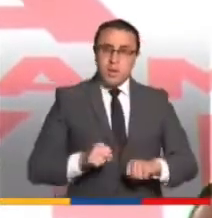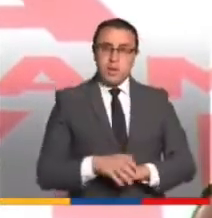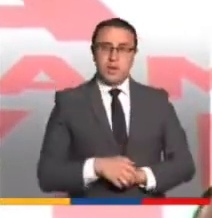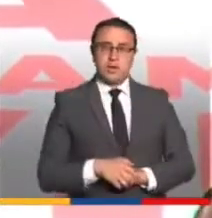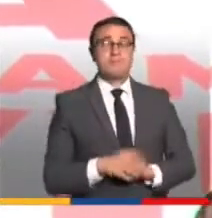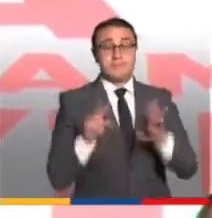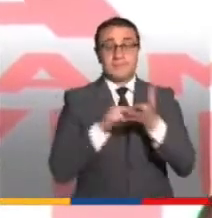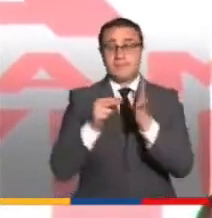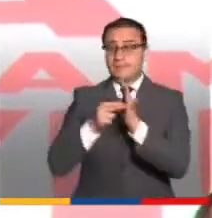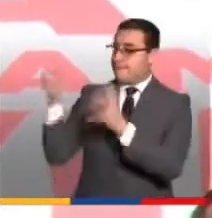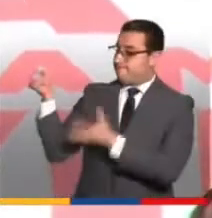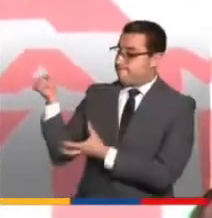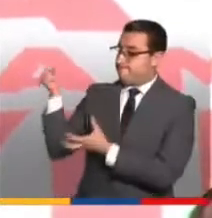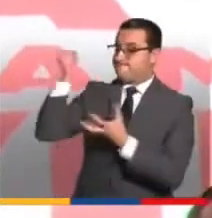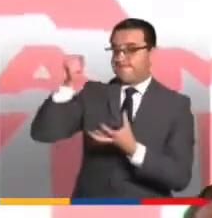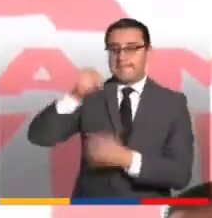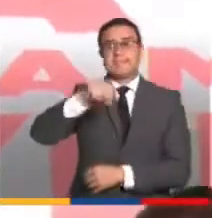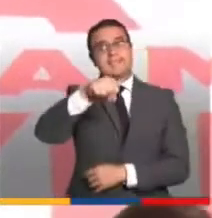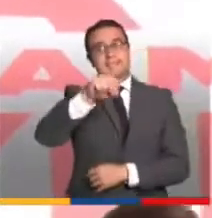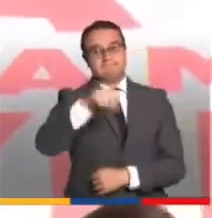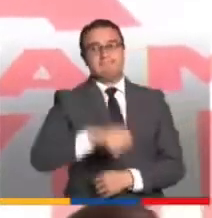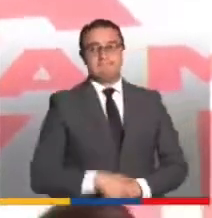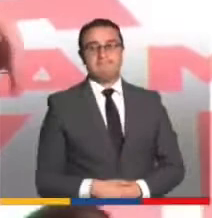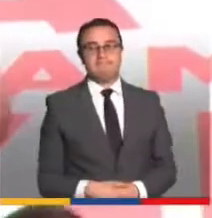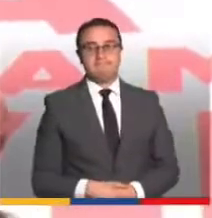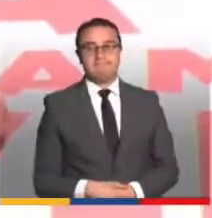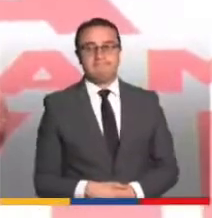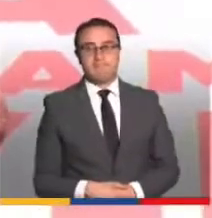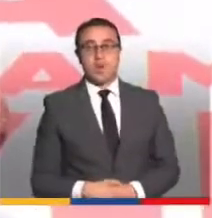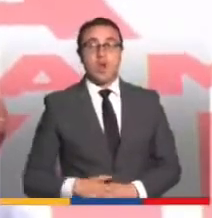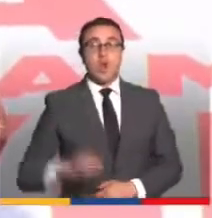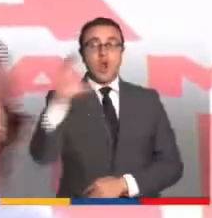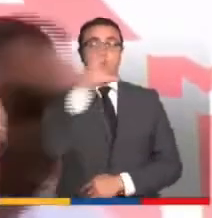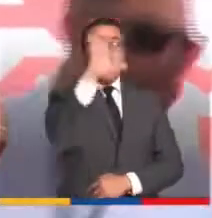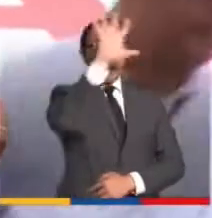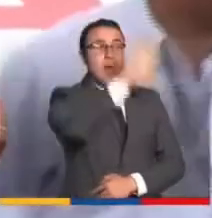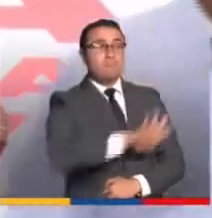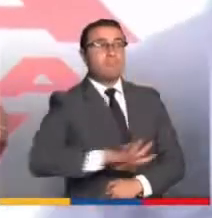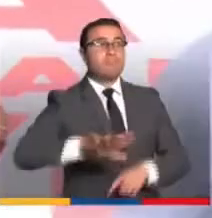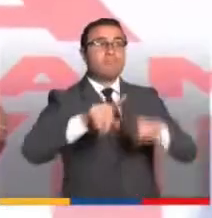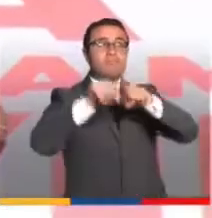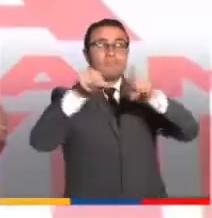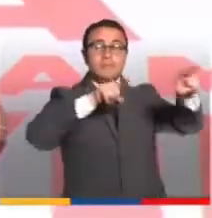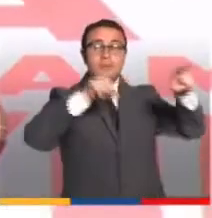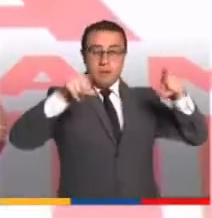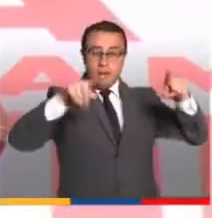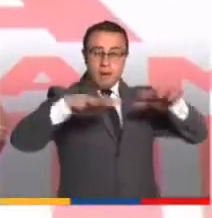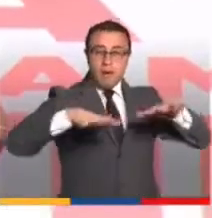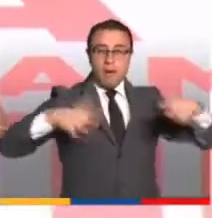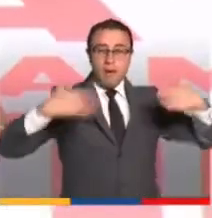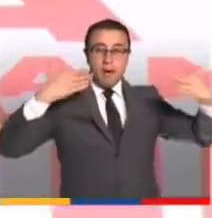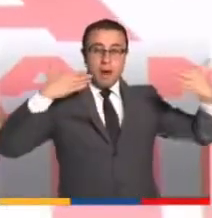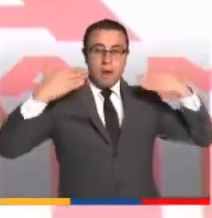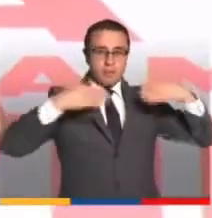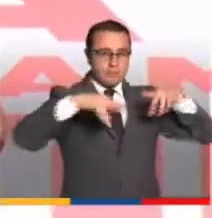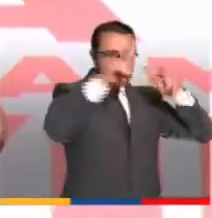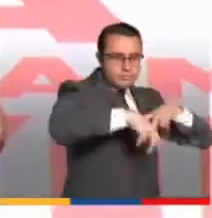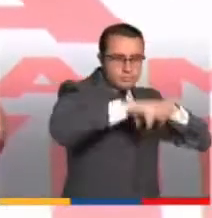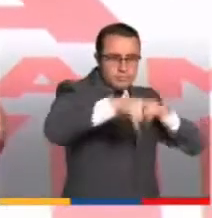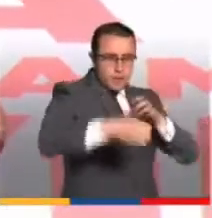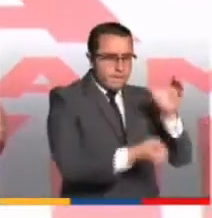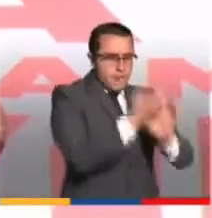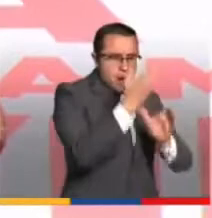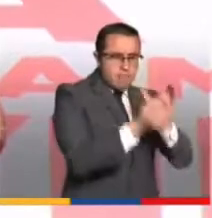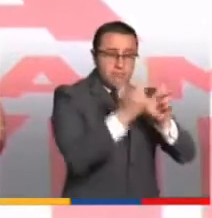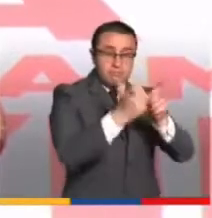dineros, que si los campos de Colombia pudieran producir alimentos, que si